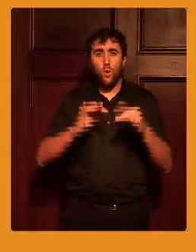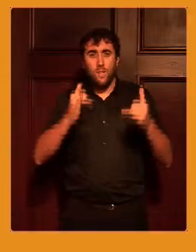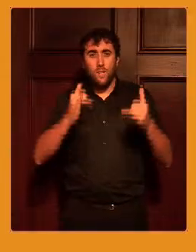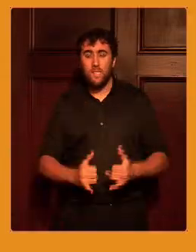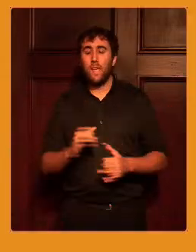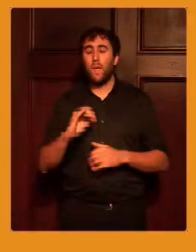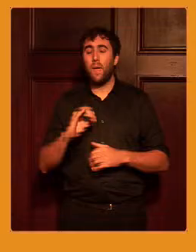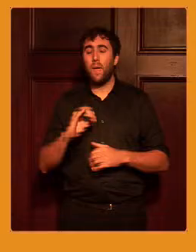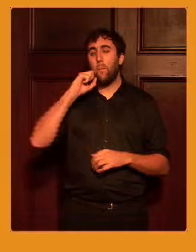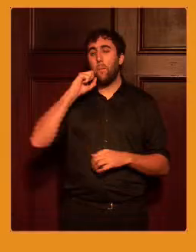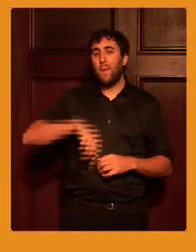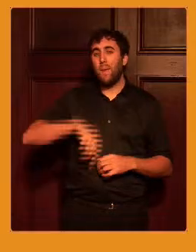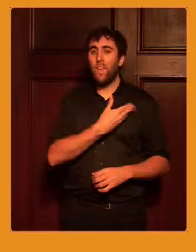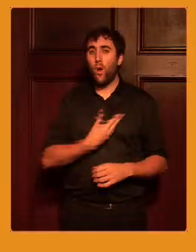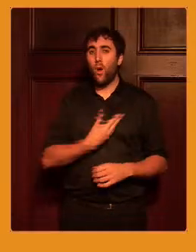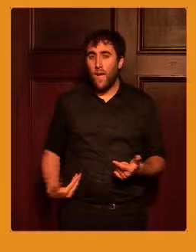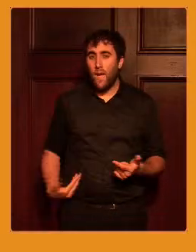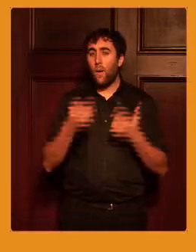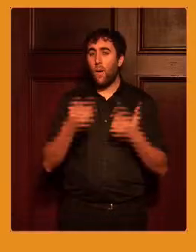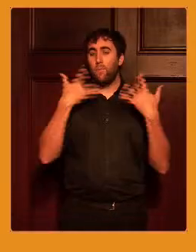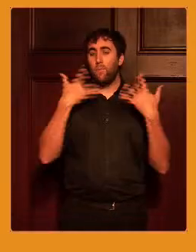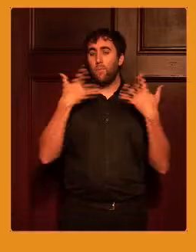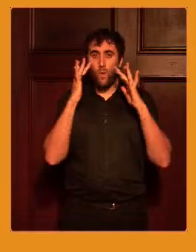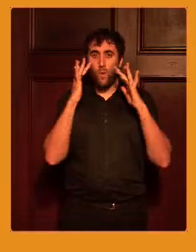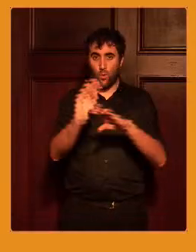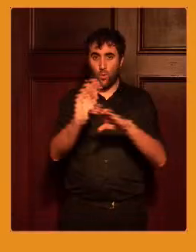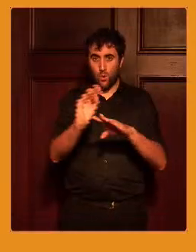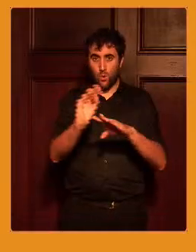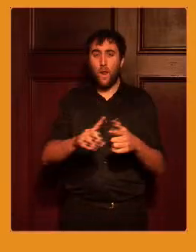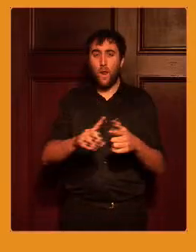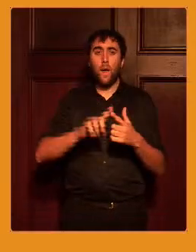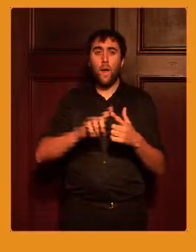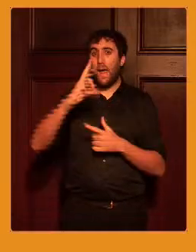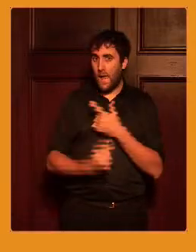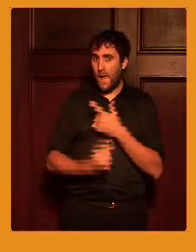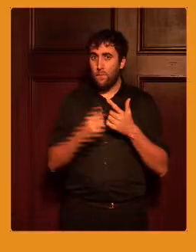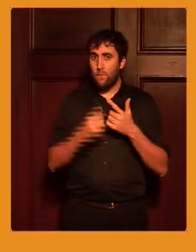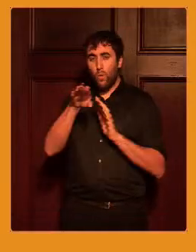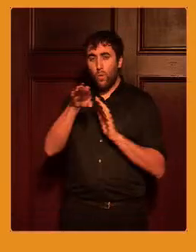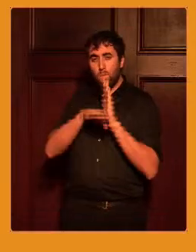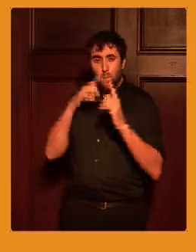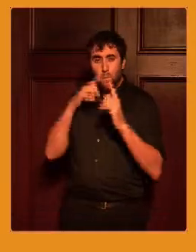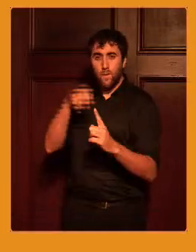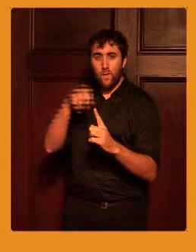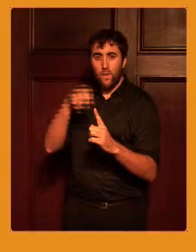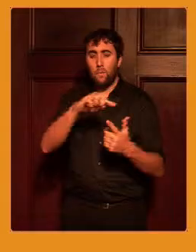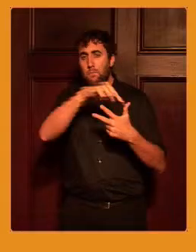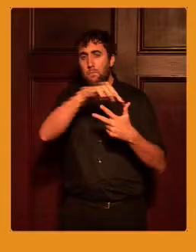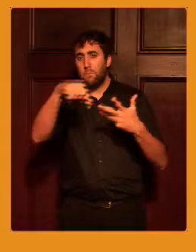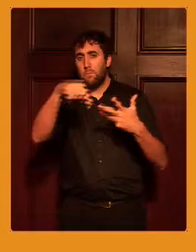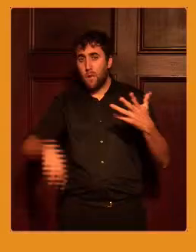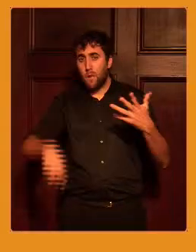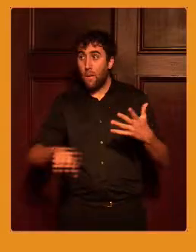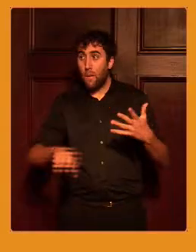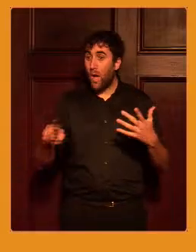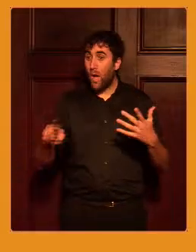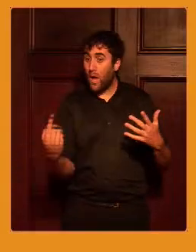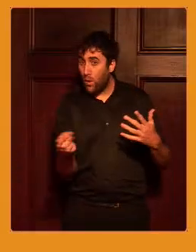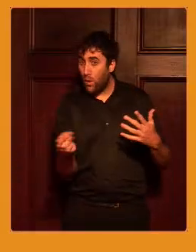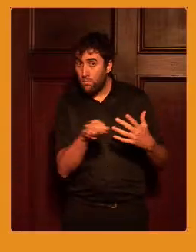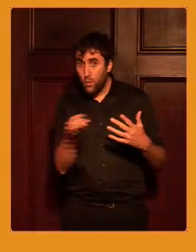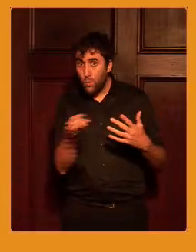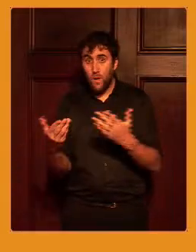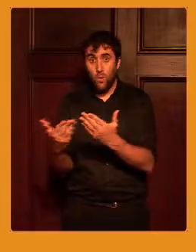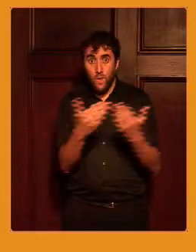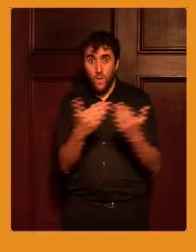plan de política educativa del MEC, con los planes de la ANEP, pero en definitiva para que cada estudiante pueda desarrollar